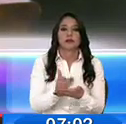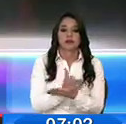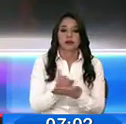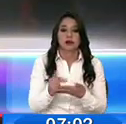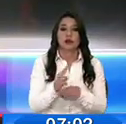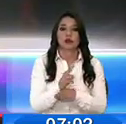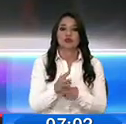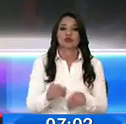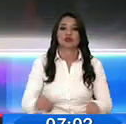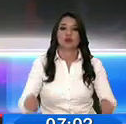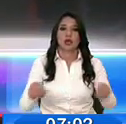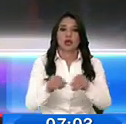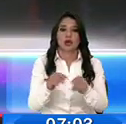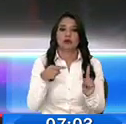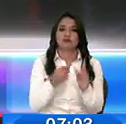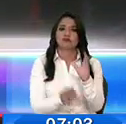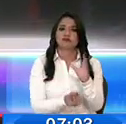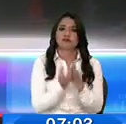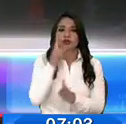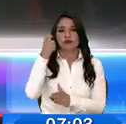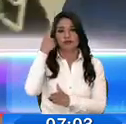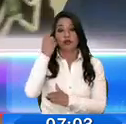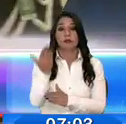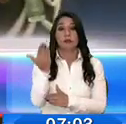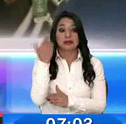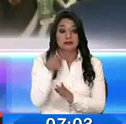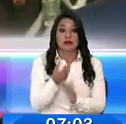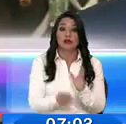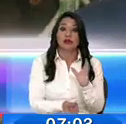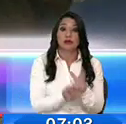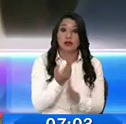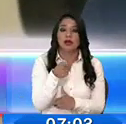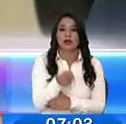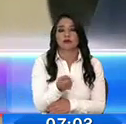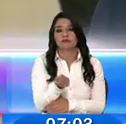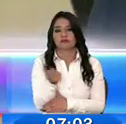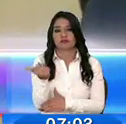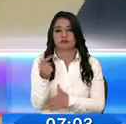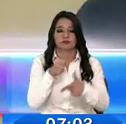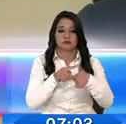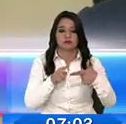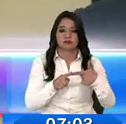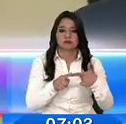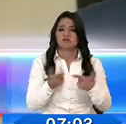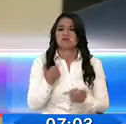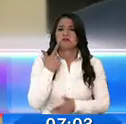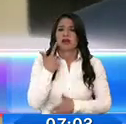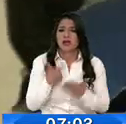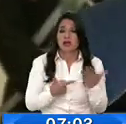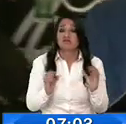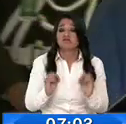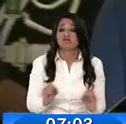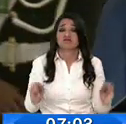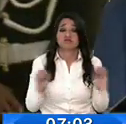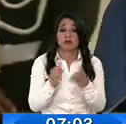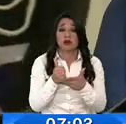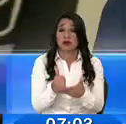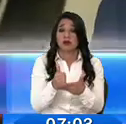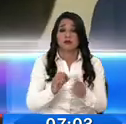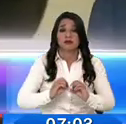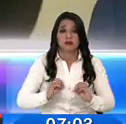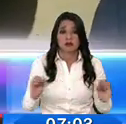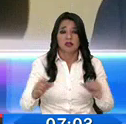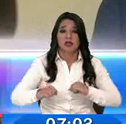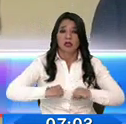un organismo creado por el gobierno pasado una práctica no ha servido para mayor cosa en el país que más bien es una